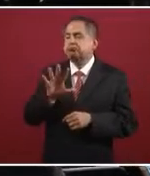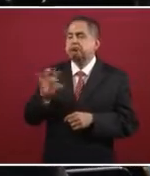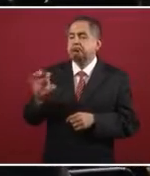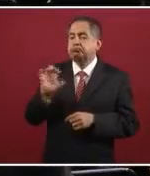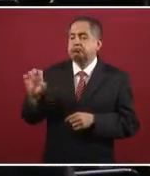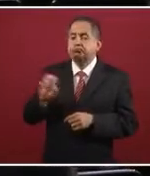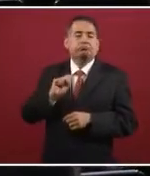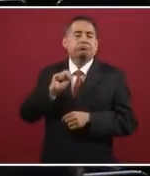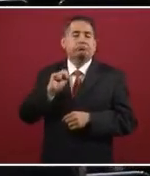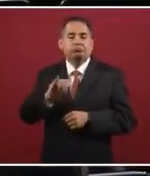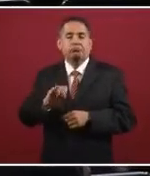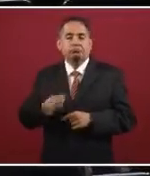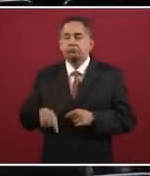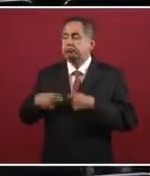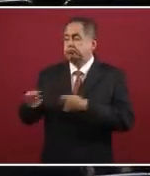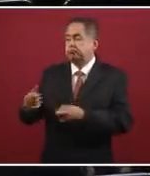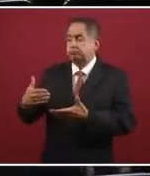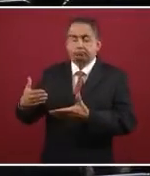500,